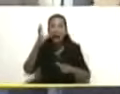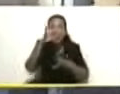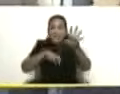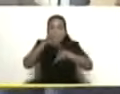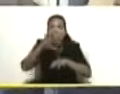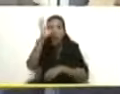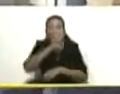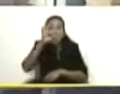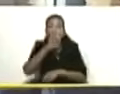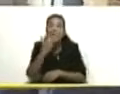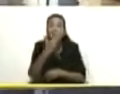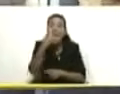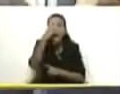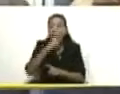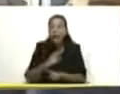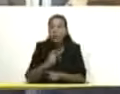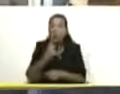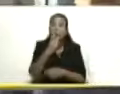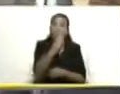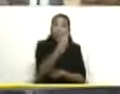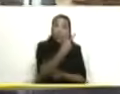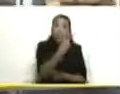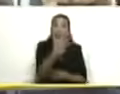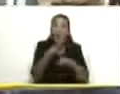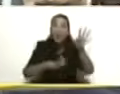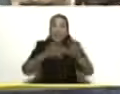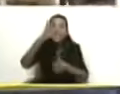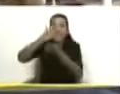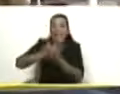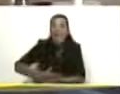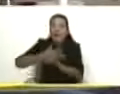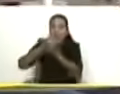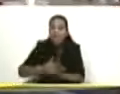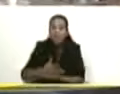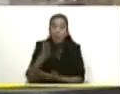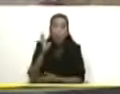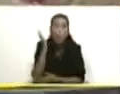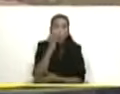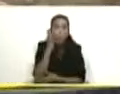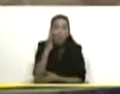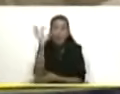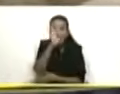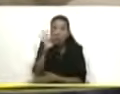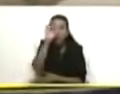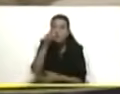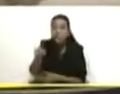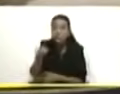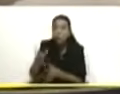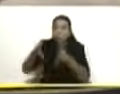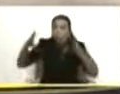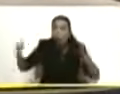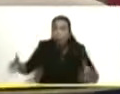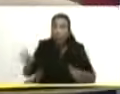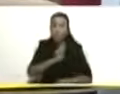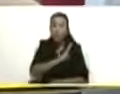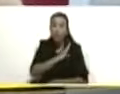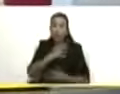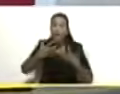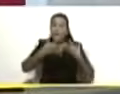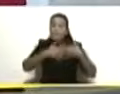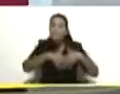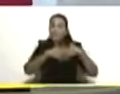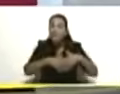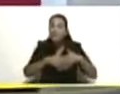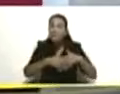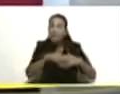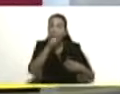tiene 3 años y medio, ha pesado 152 kilogramos. Es una raza que, Landrace, pertenece a la empresa